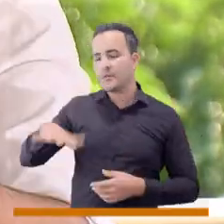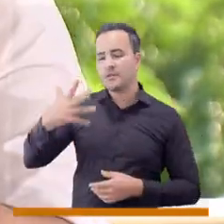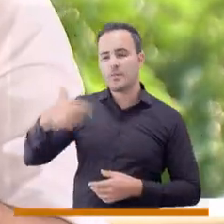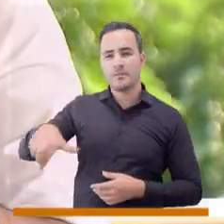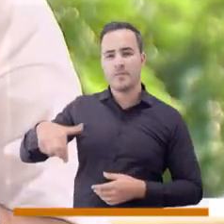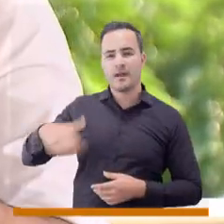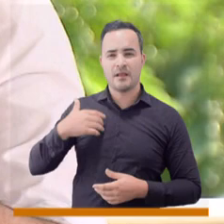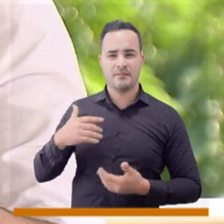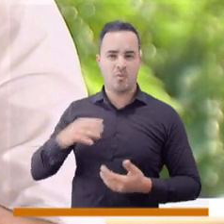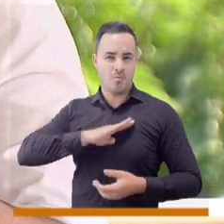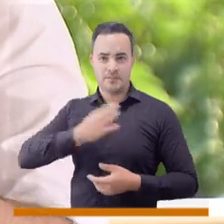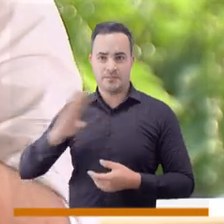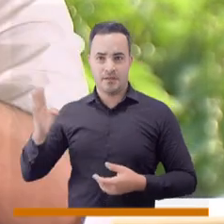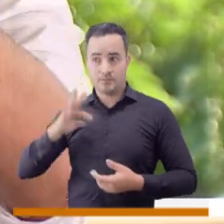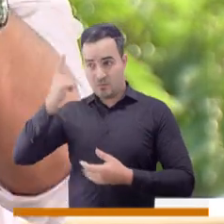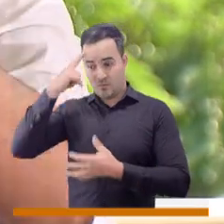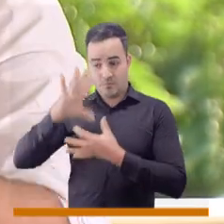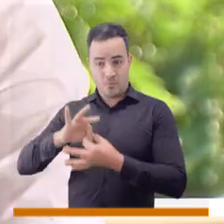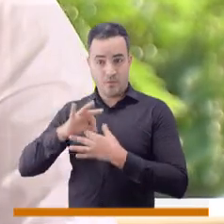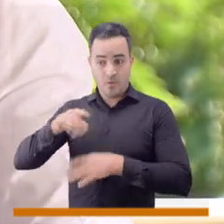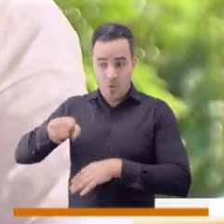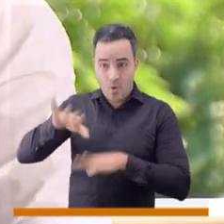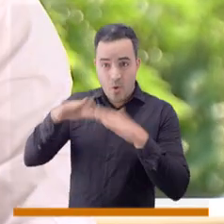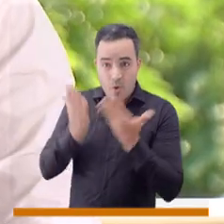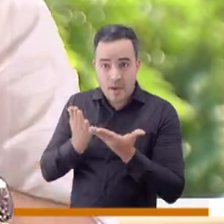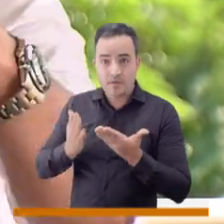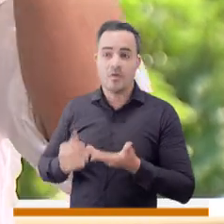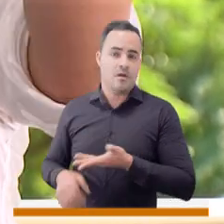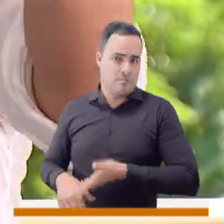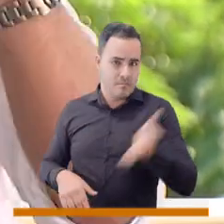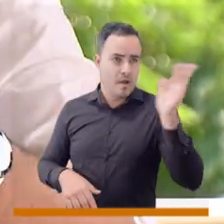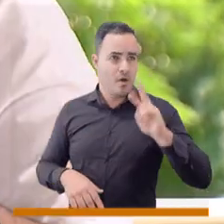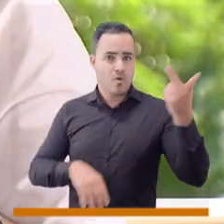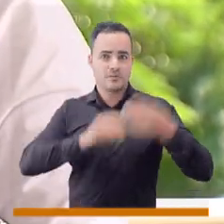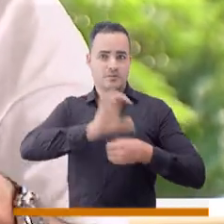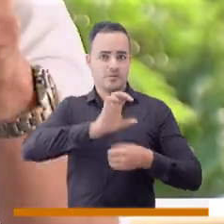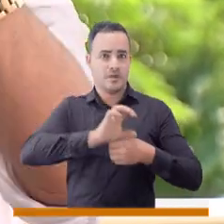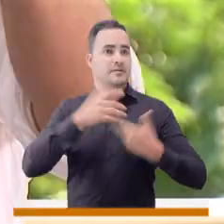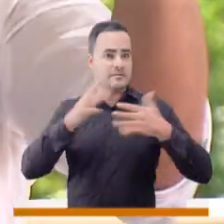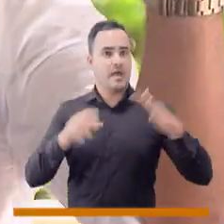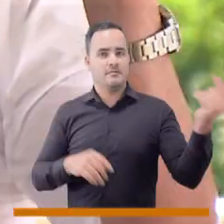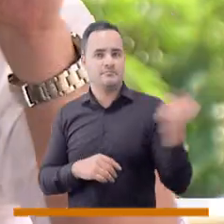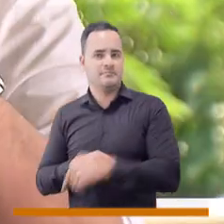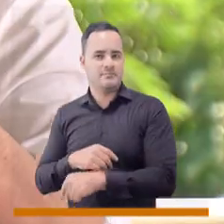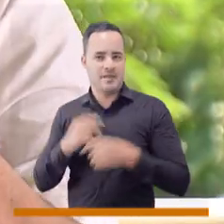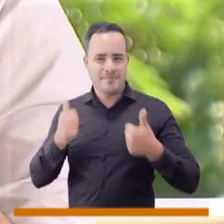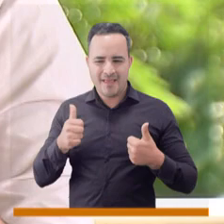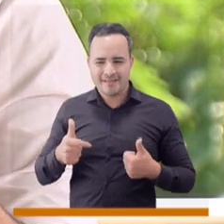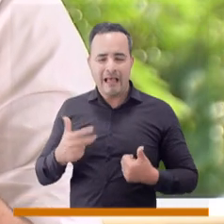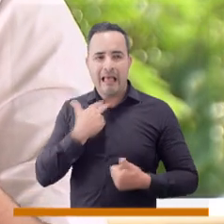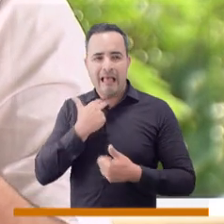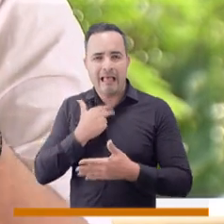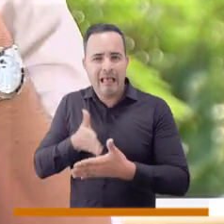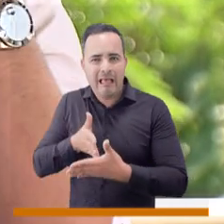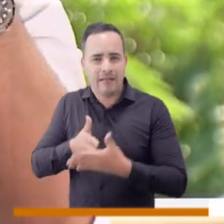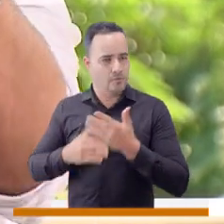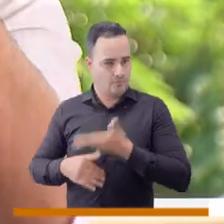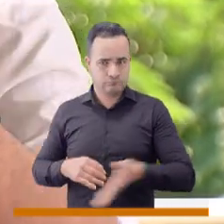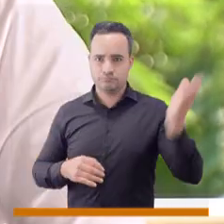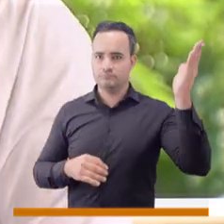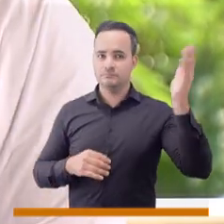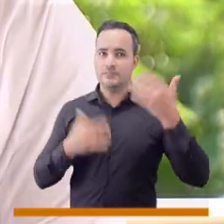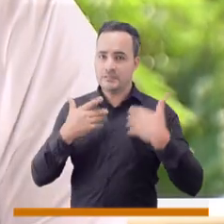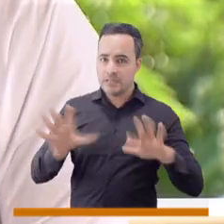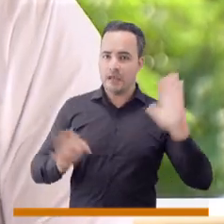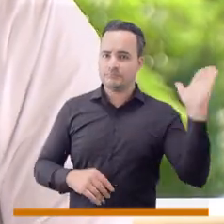de primaria o en once de bachillerato, tengan la oportunidad en un colegio público de irse a otra ciudad, romper las barreras de este valle, para que